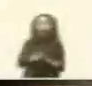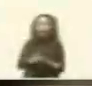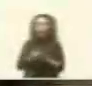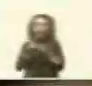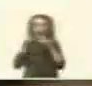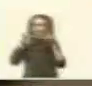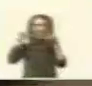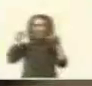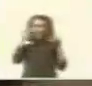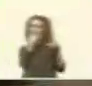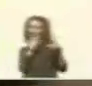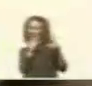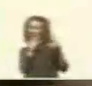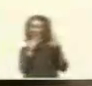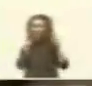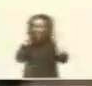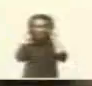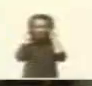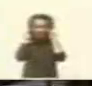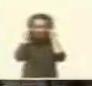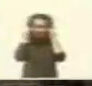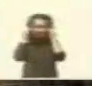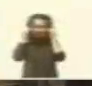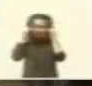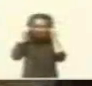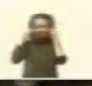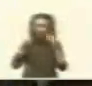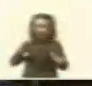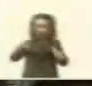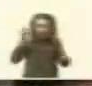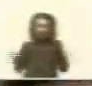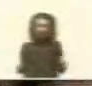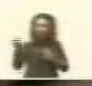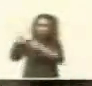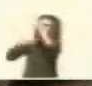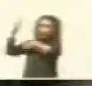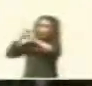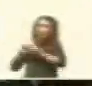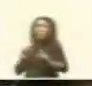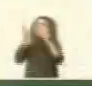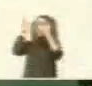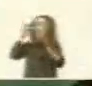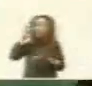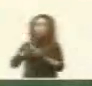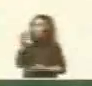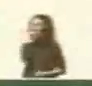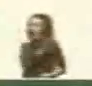parece que fue ayer cuando aquí arriba por primera vez canté.